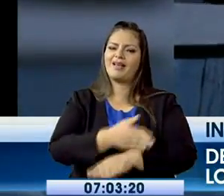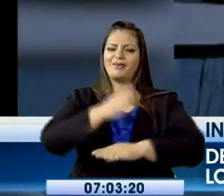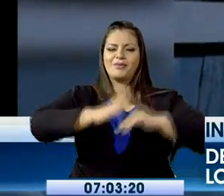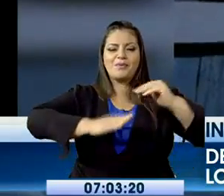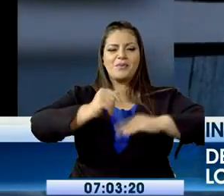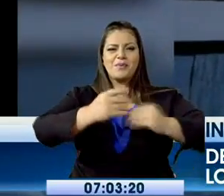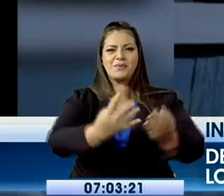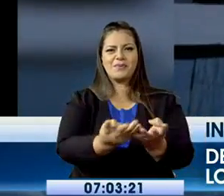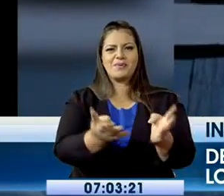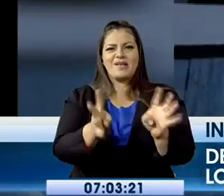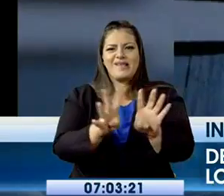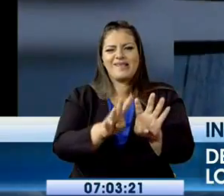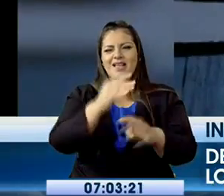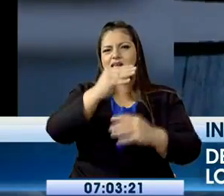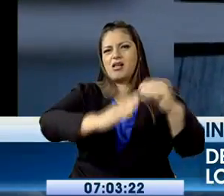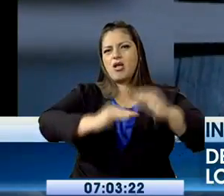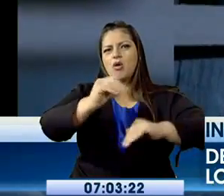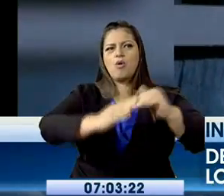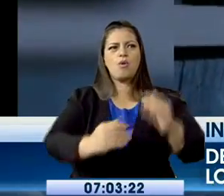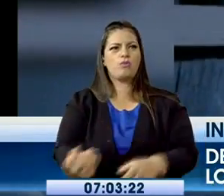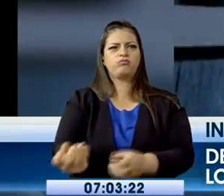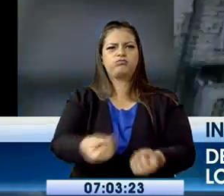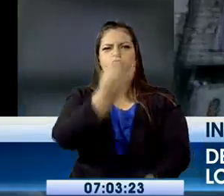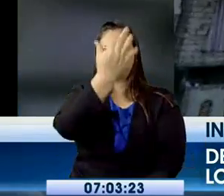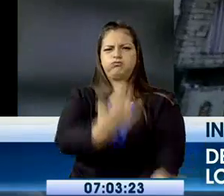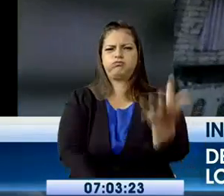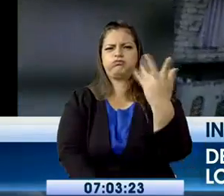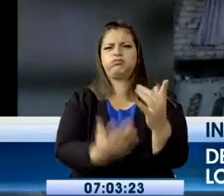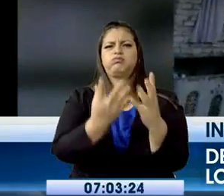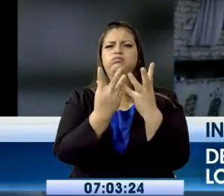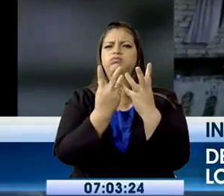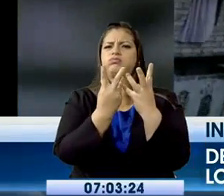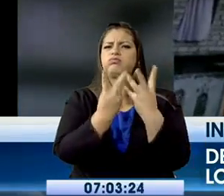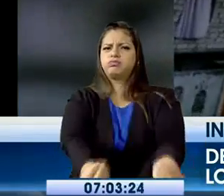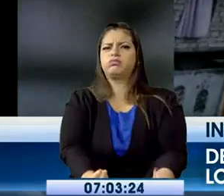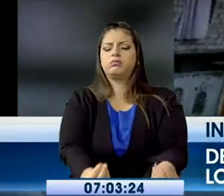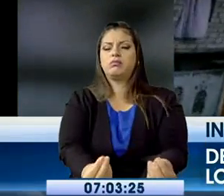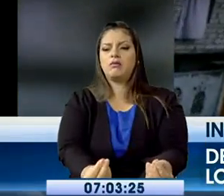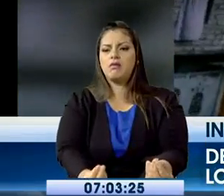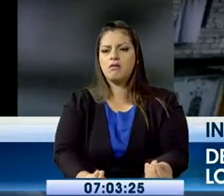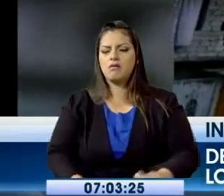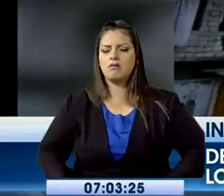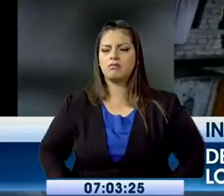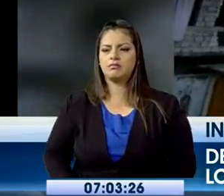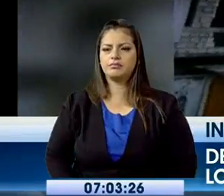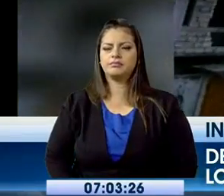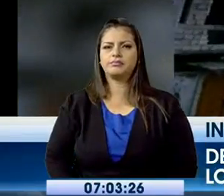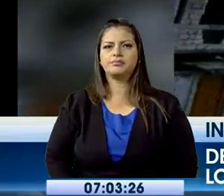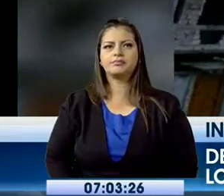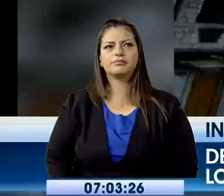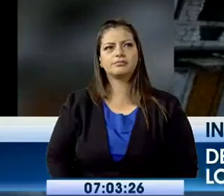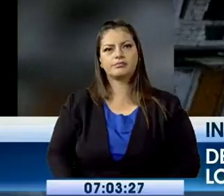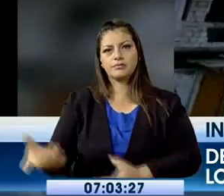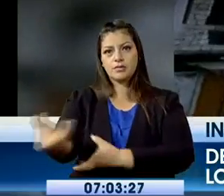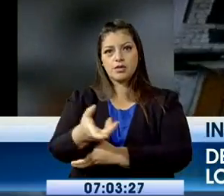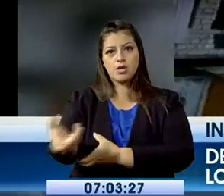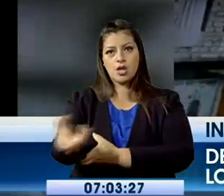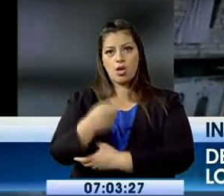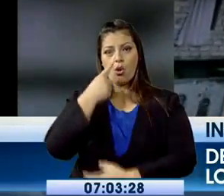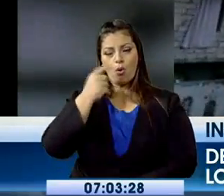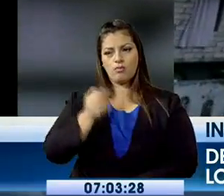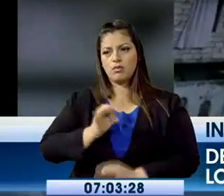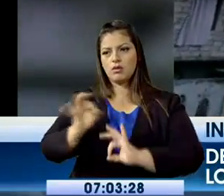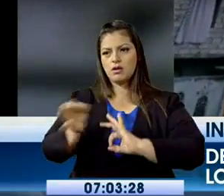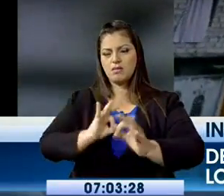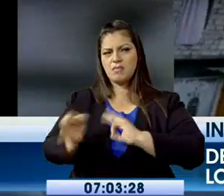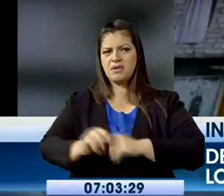convirtieron en cenizas rápidamente inicialmente se lo catalogó como un alarma dos pero debido a la fácil combustión y